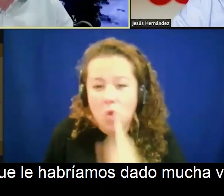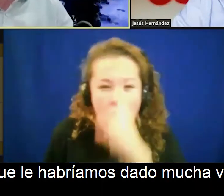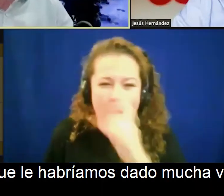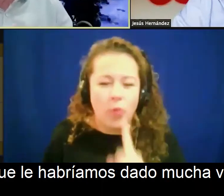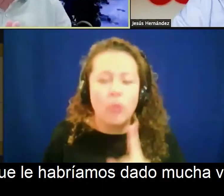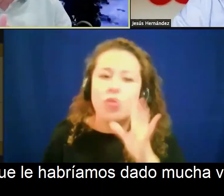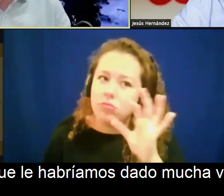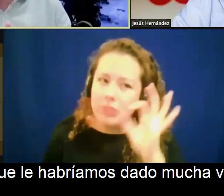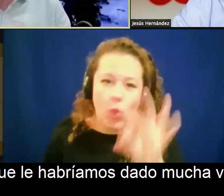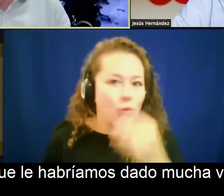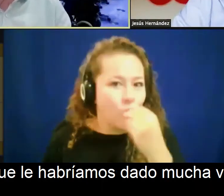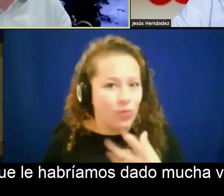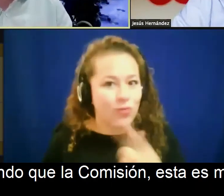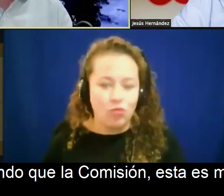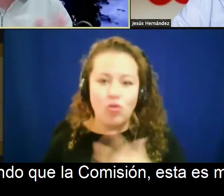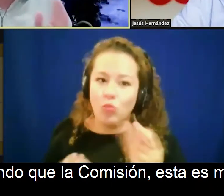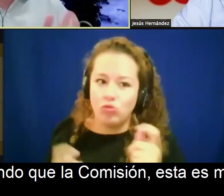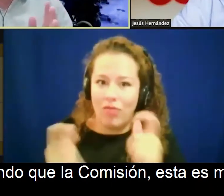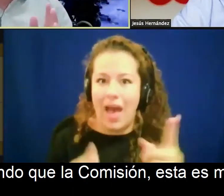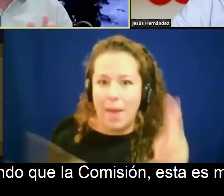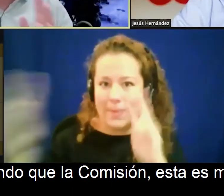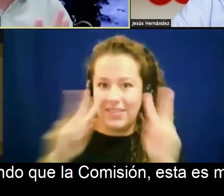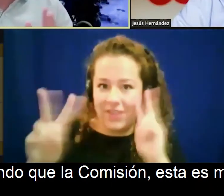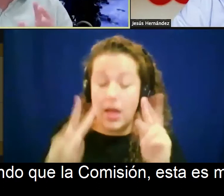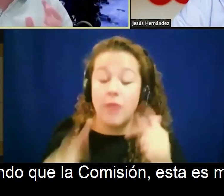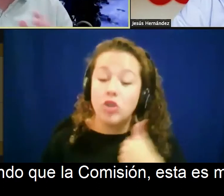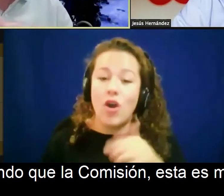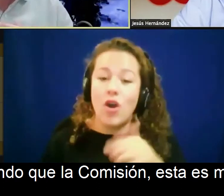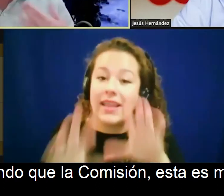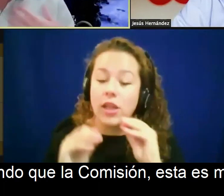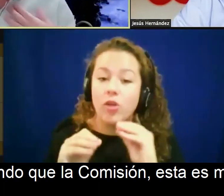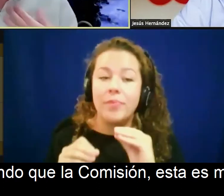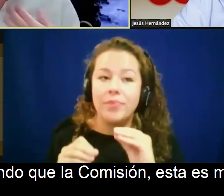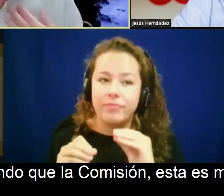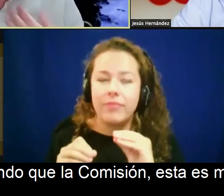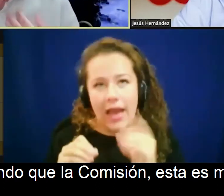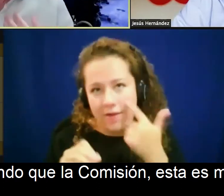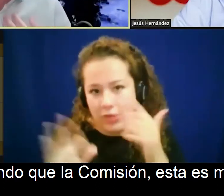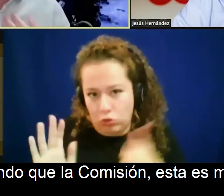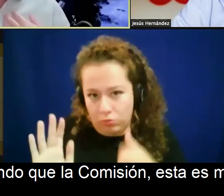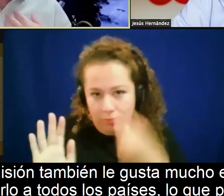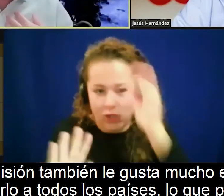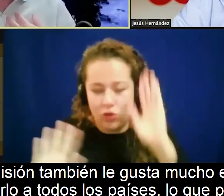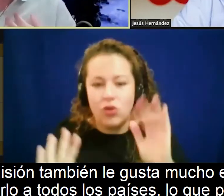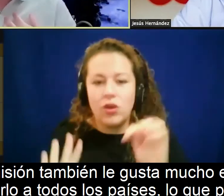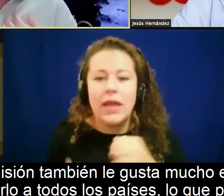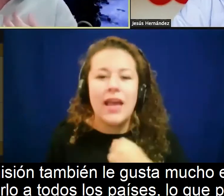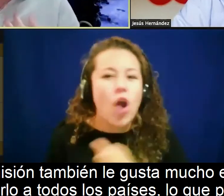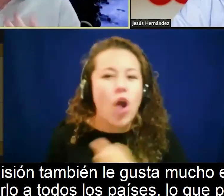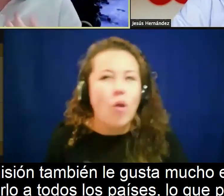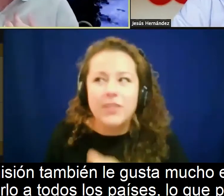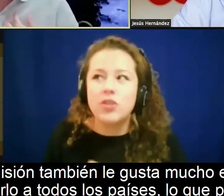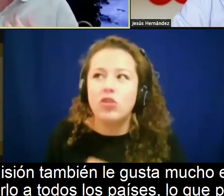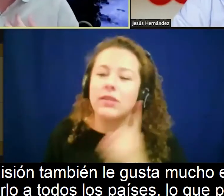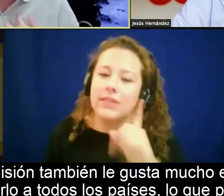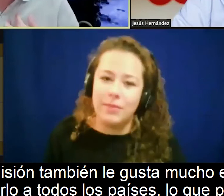dado mucha visibilidad. Pero yo entiendo que la Comisión, esta es mi percepción, la Comisión también le